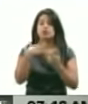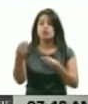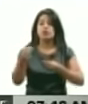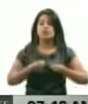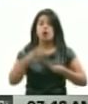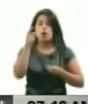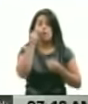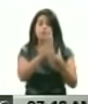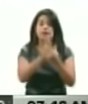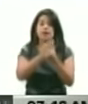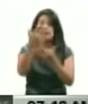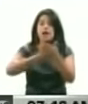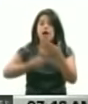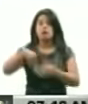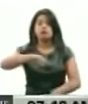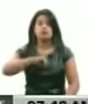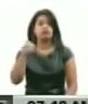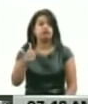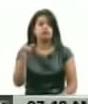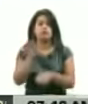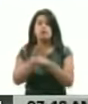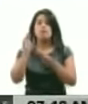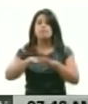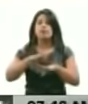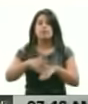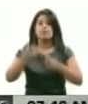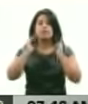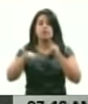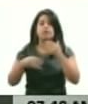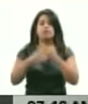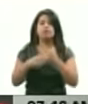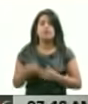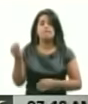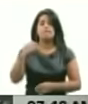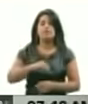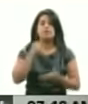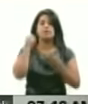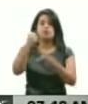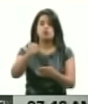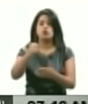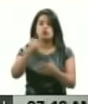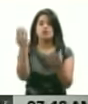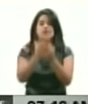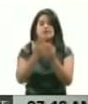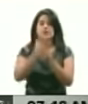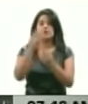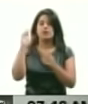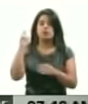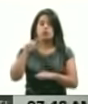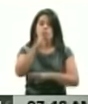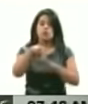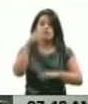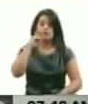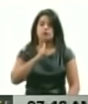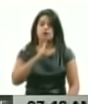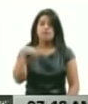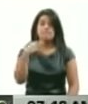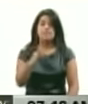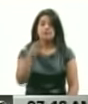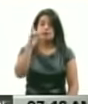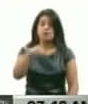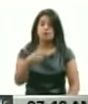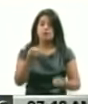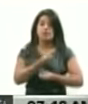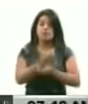a nosotros nos sirve para enriquecer el patrimonio documental de la República Bolivariana de Venezuela y además para